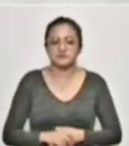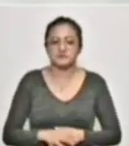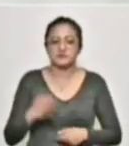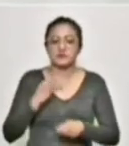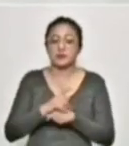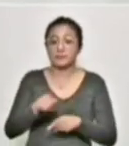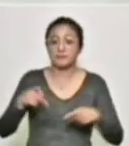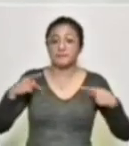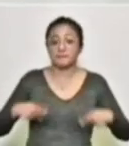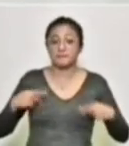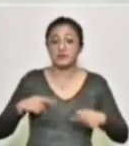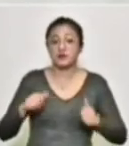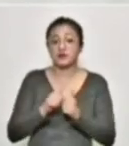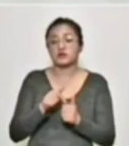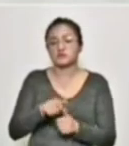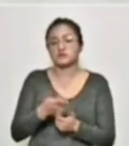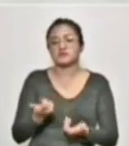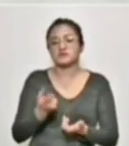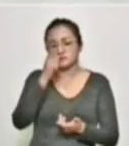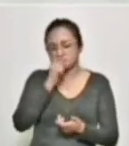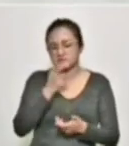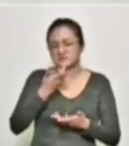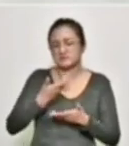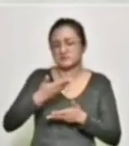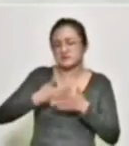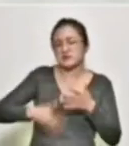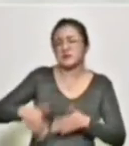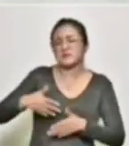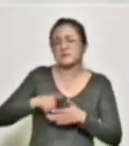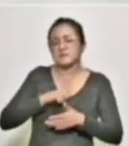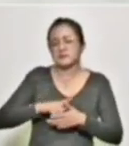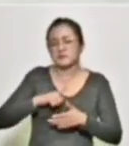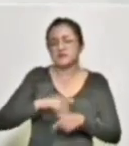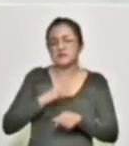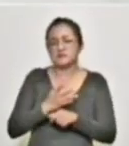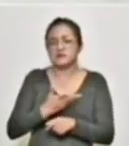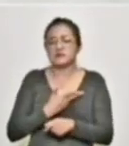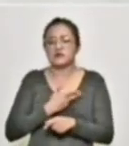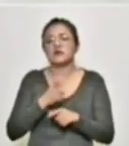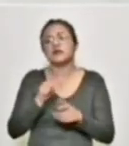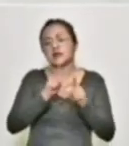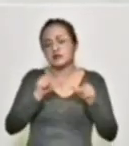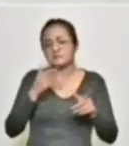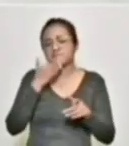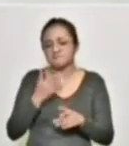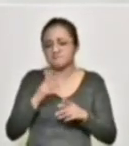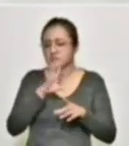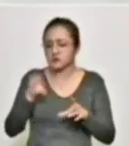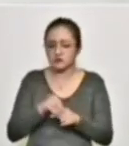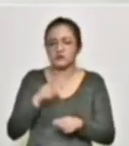que estas personas con insuficiencia renal tengan su tratamiento correcto, bien hecho y sin riesgos.